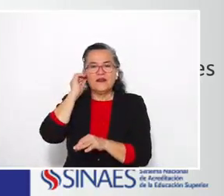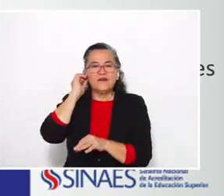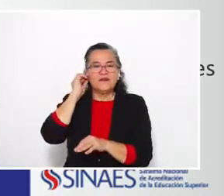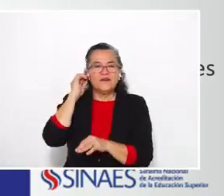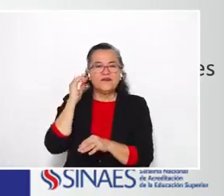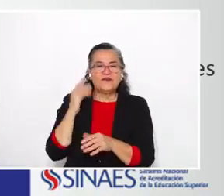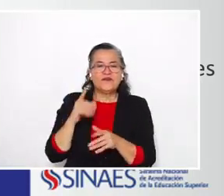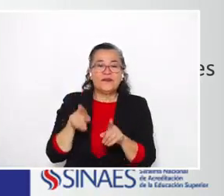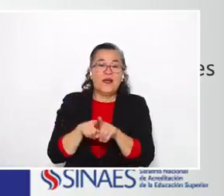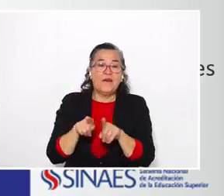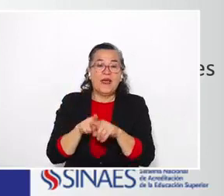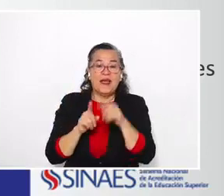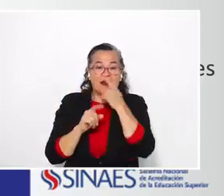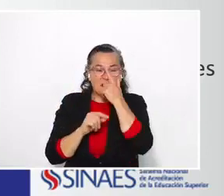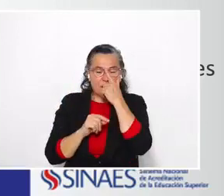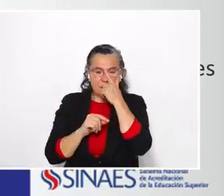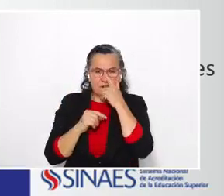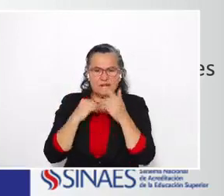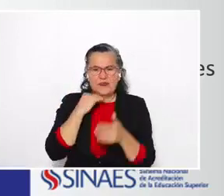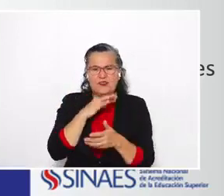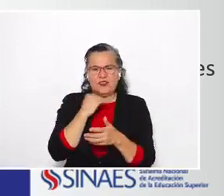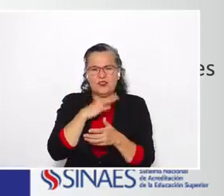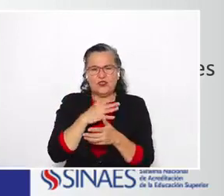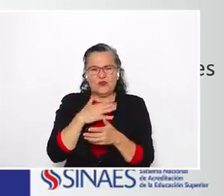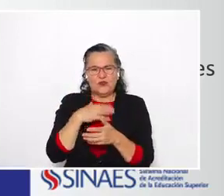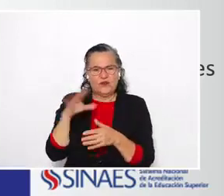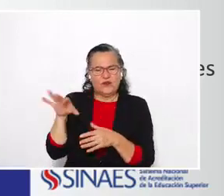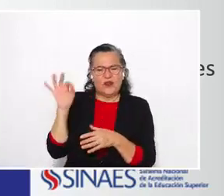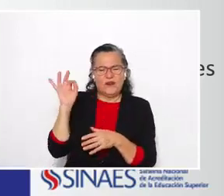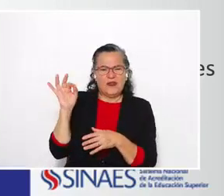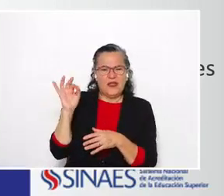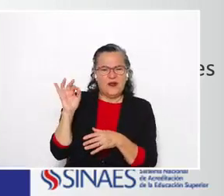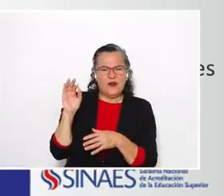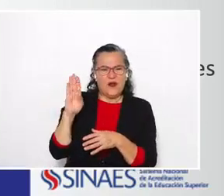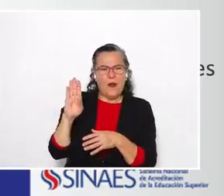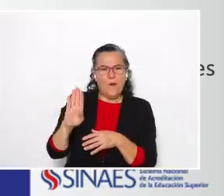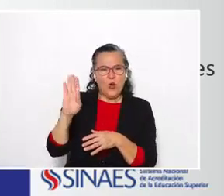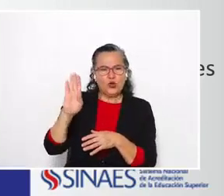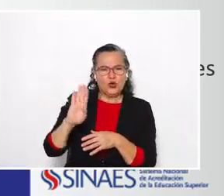Bueno, inclusive me extrañó mucho, me invitaron a Boston en junio,